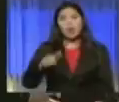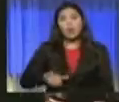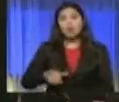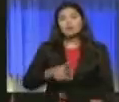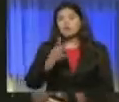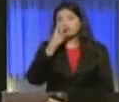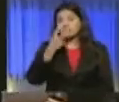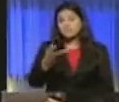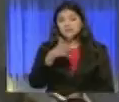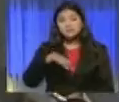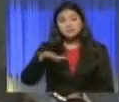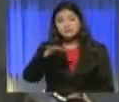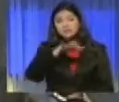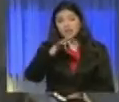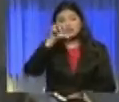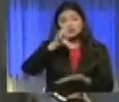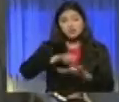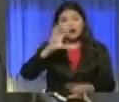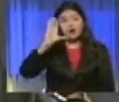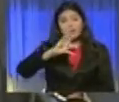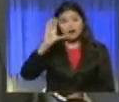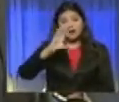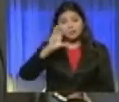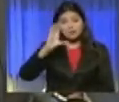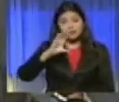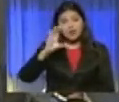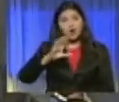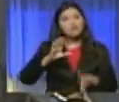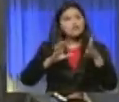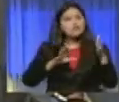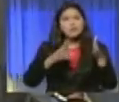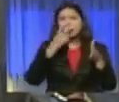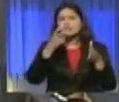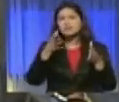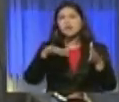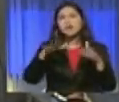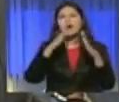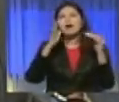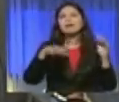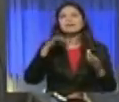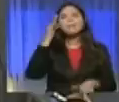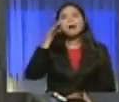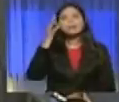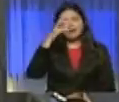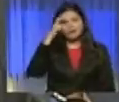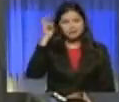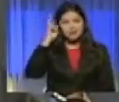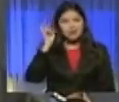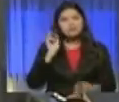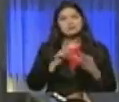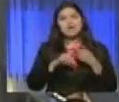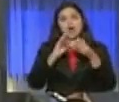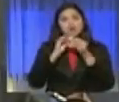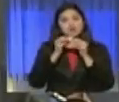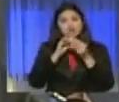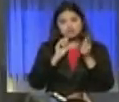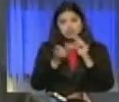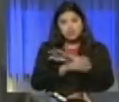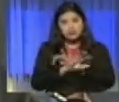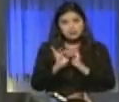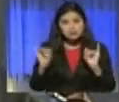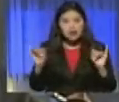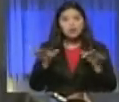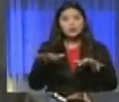visita al casco central de la ciudad de Caracas, pudimos visitar la sede de la Cancillería, la restaurada sede de la